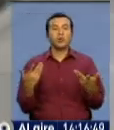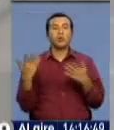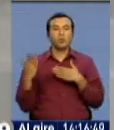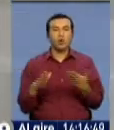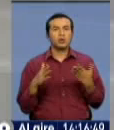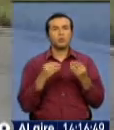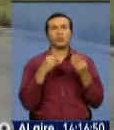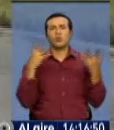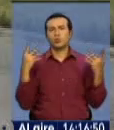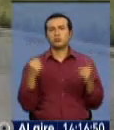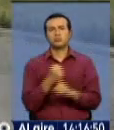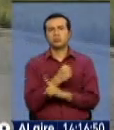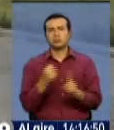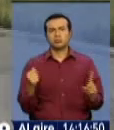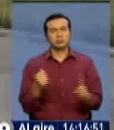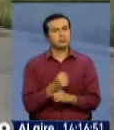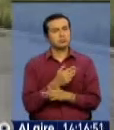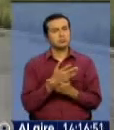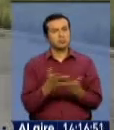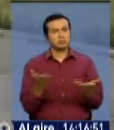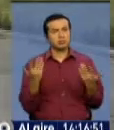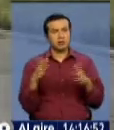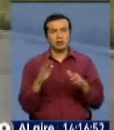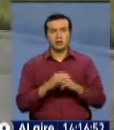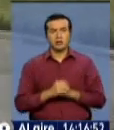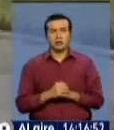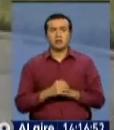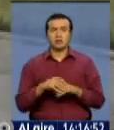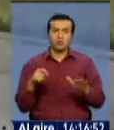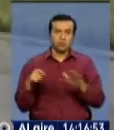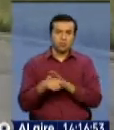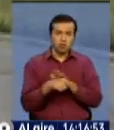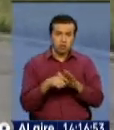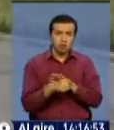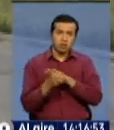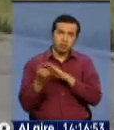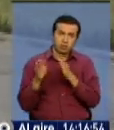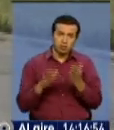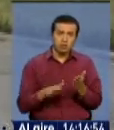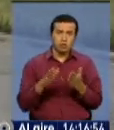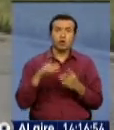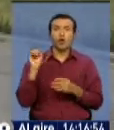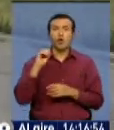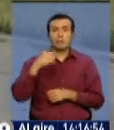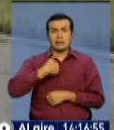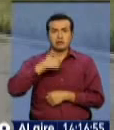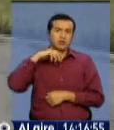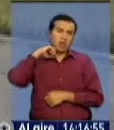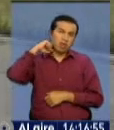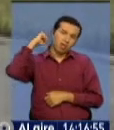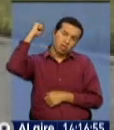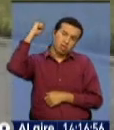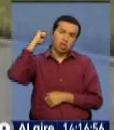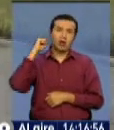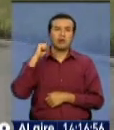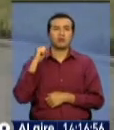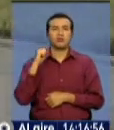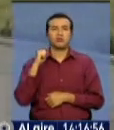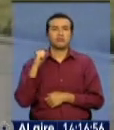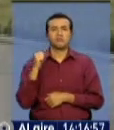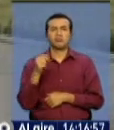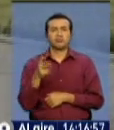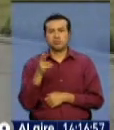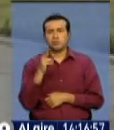muertes violentas. Entonces, tenemos asesinatos, suicidios,